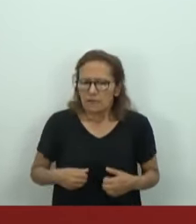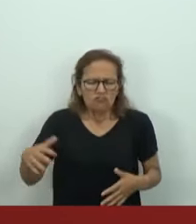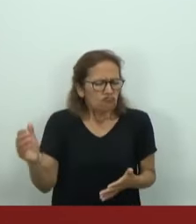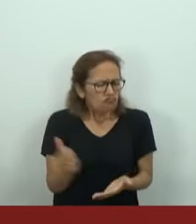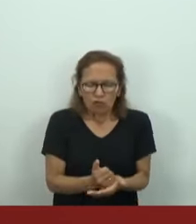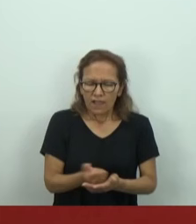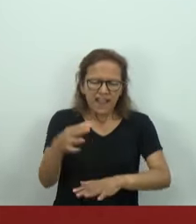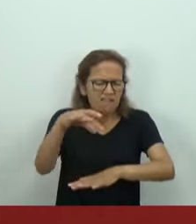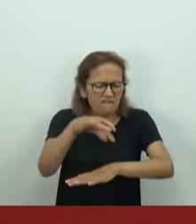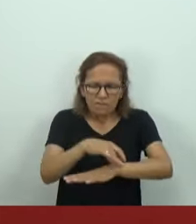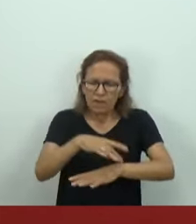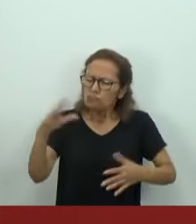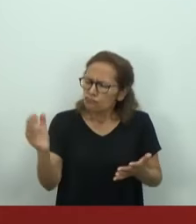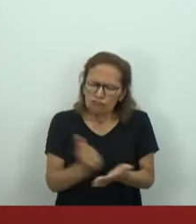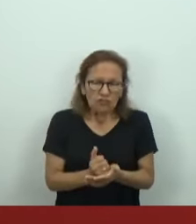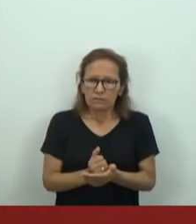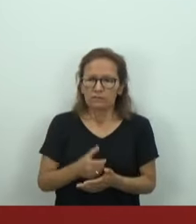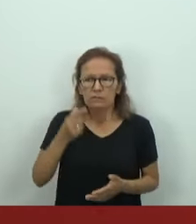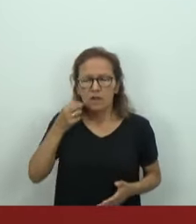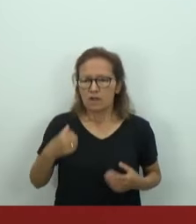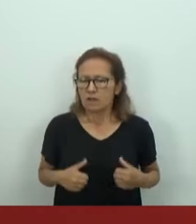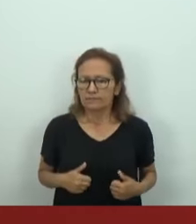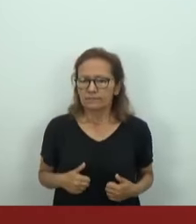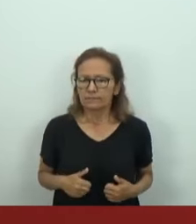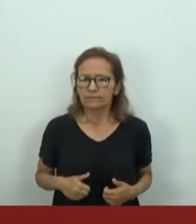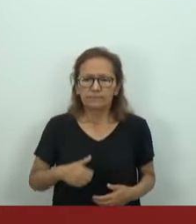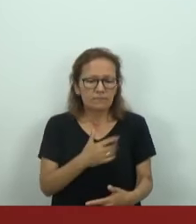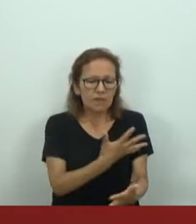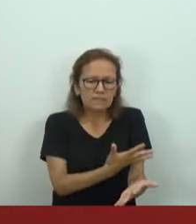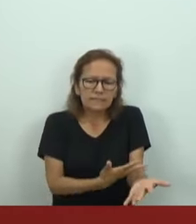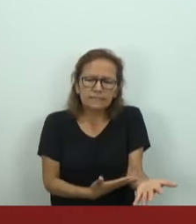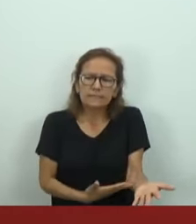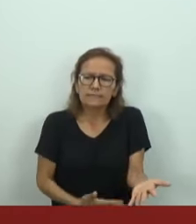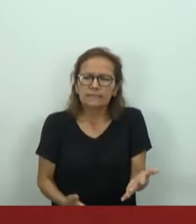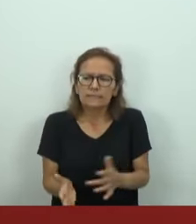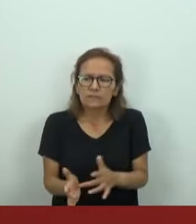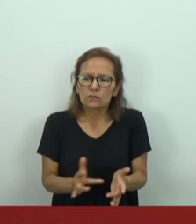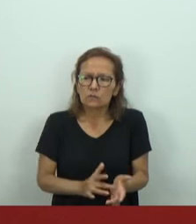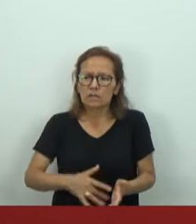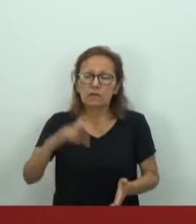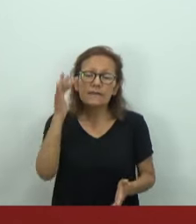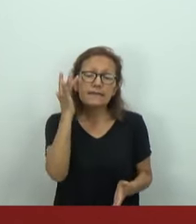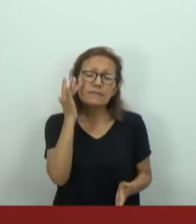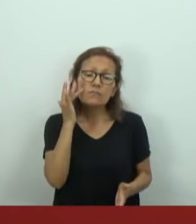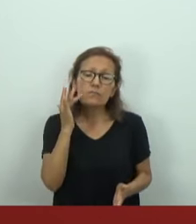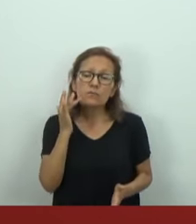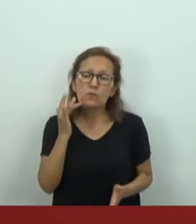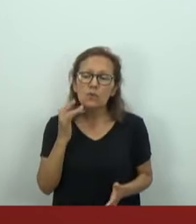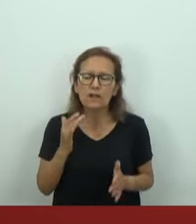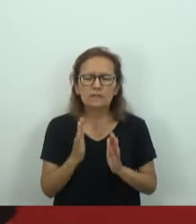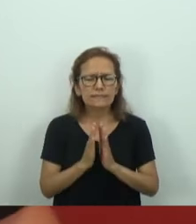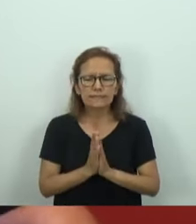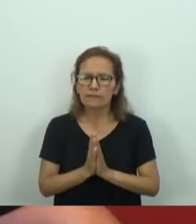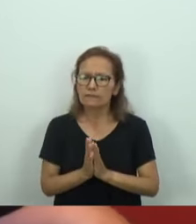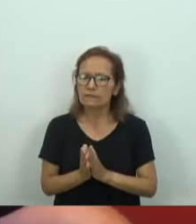Adán, que es completamente pura, santa, sin contaminación. Lo